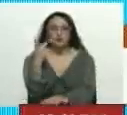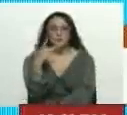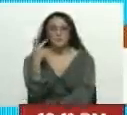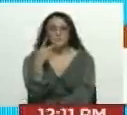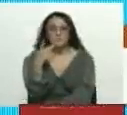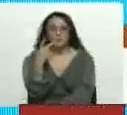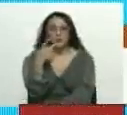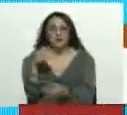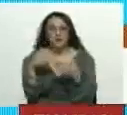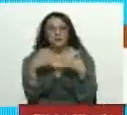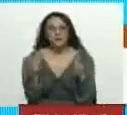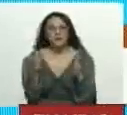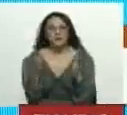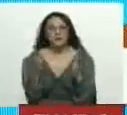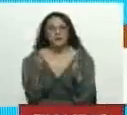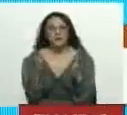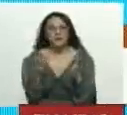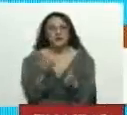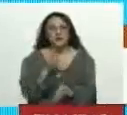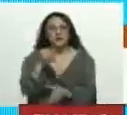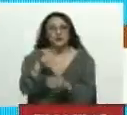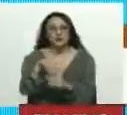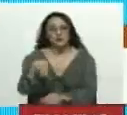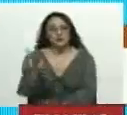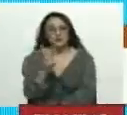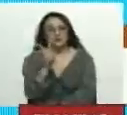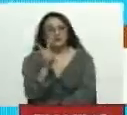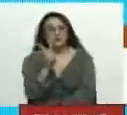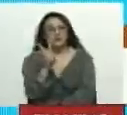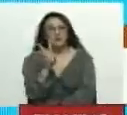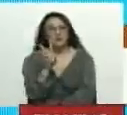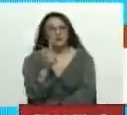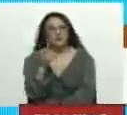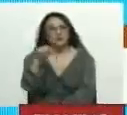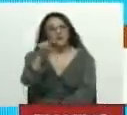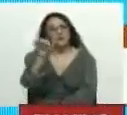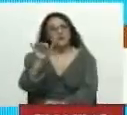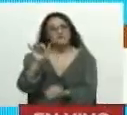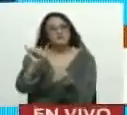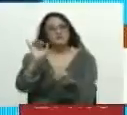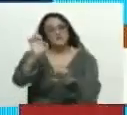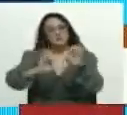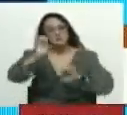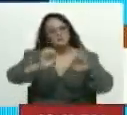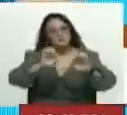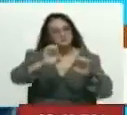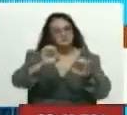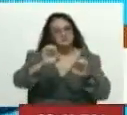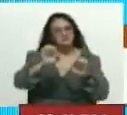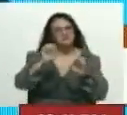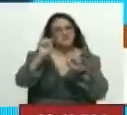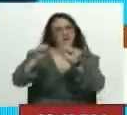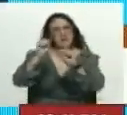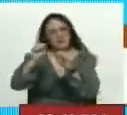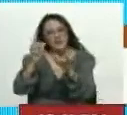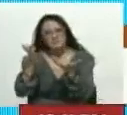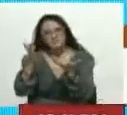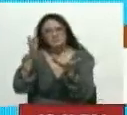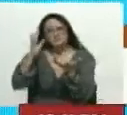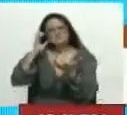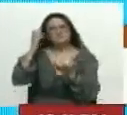pública en la República bolivariana de Venezuela para que ustedes la estudien para que ustedes la critiquen para que ustedes la analicen